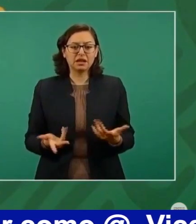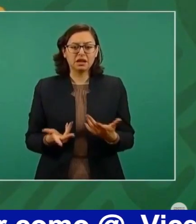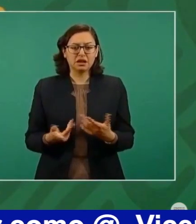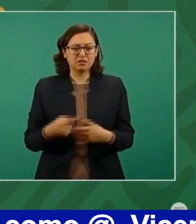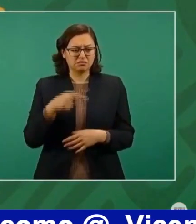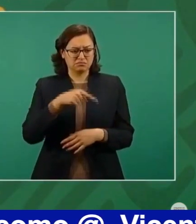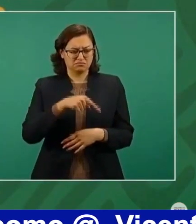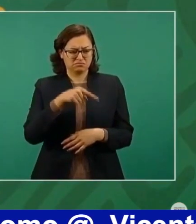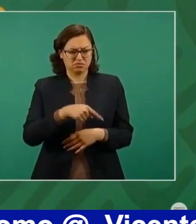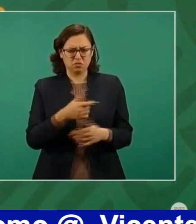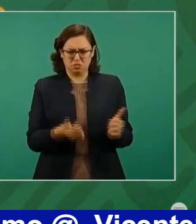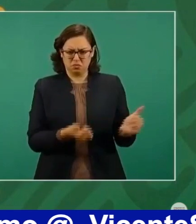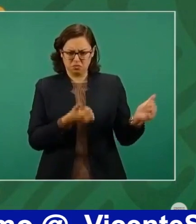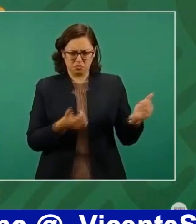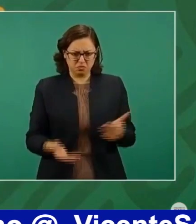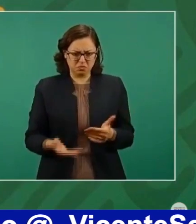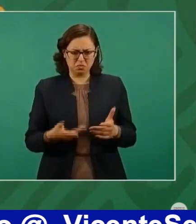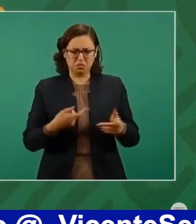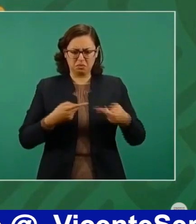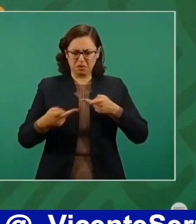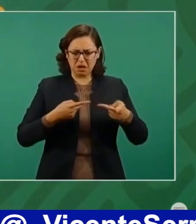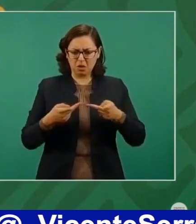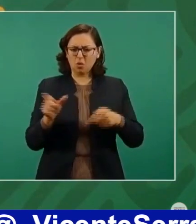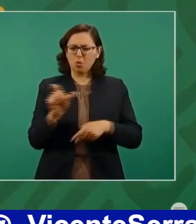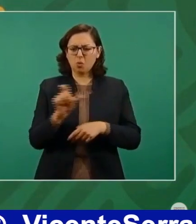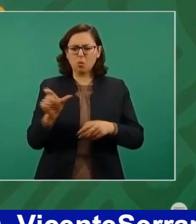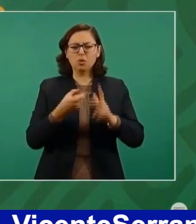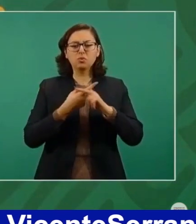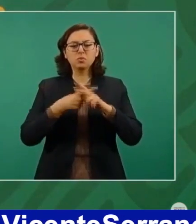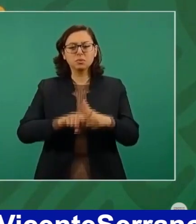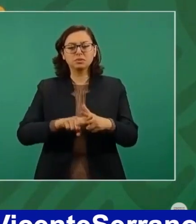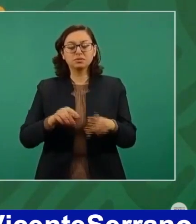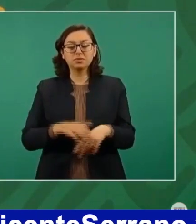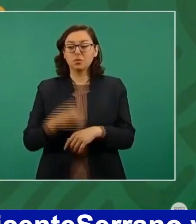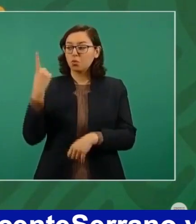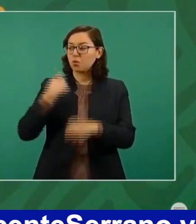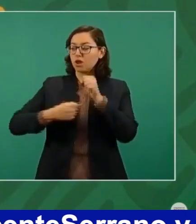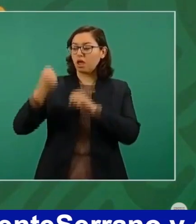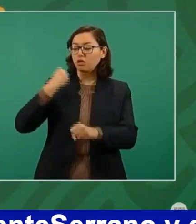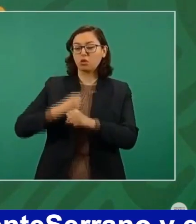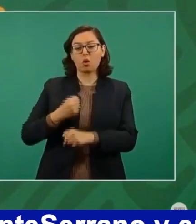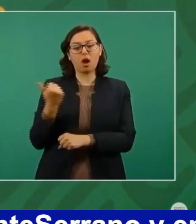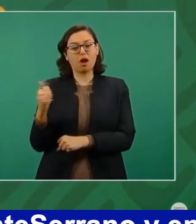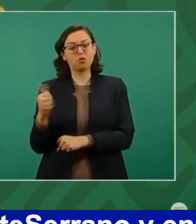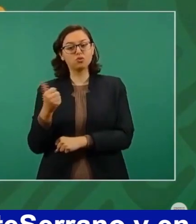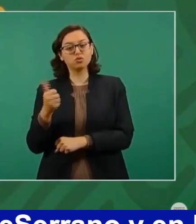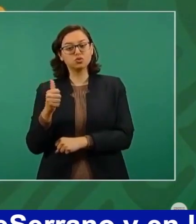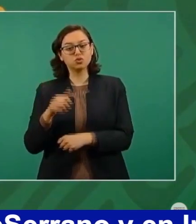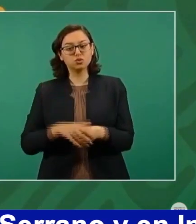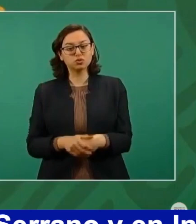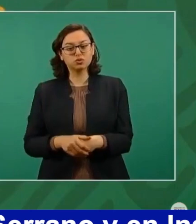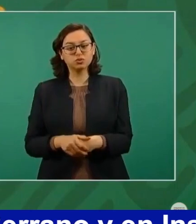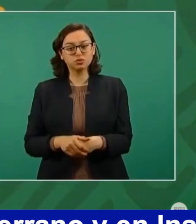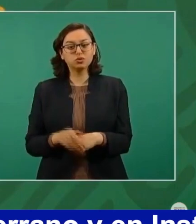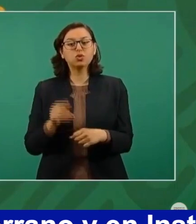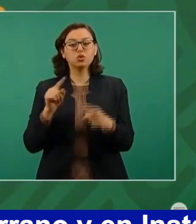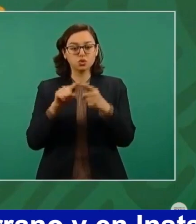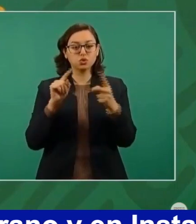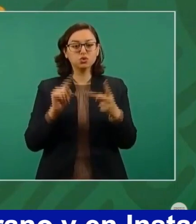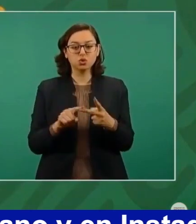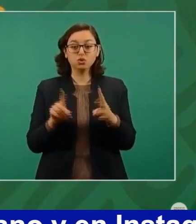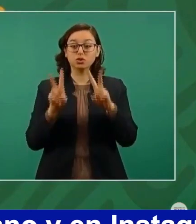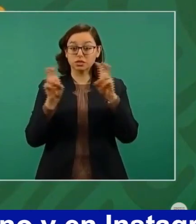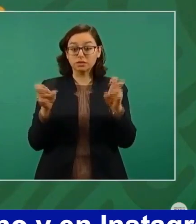agosto del año pasado. En agosto del año pasado hubo 2 cosas muy importantes que hacen que México tenga